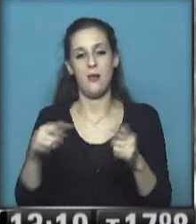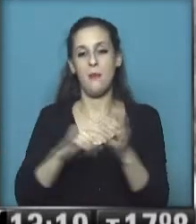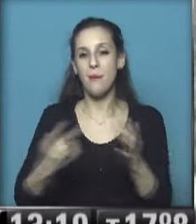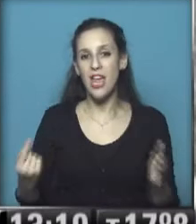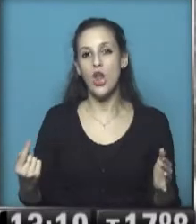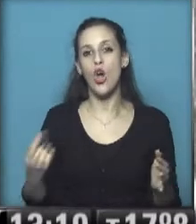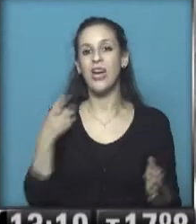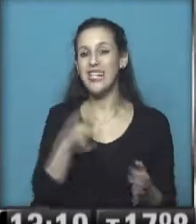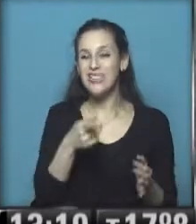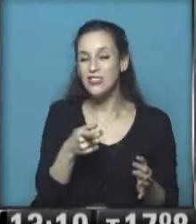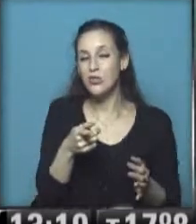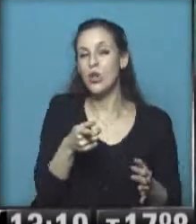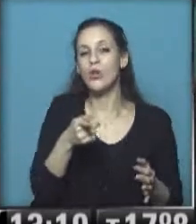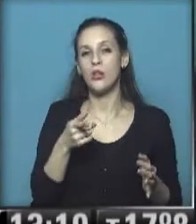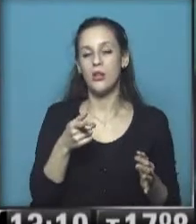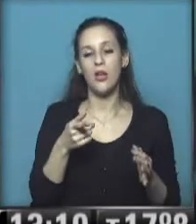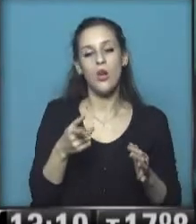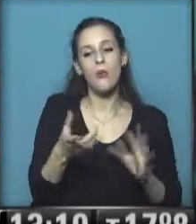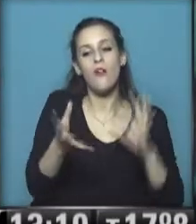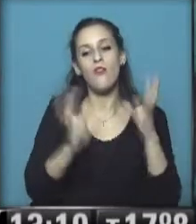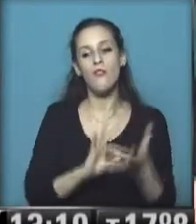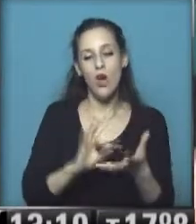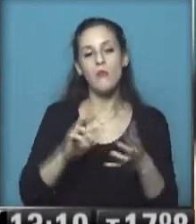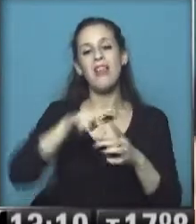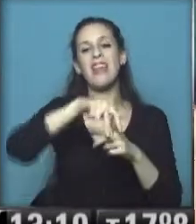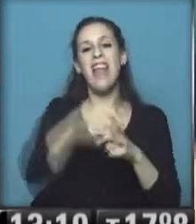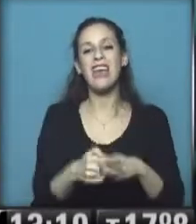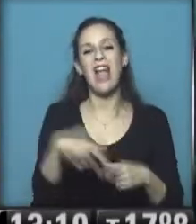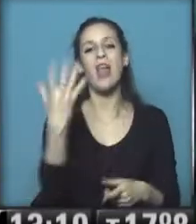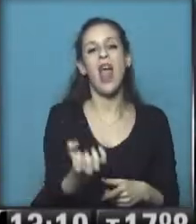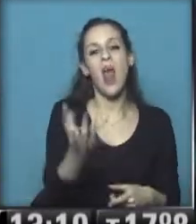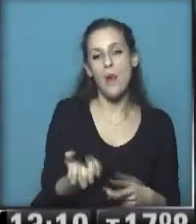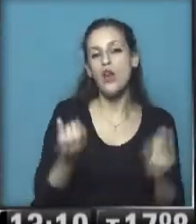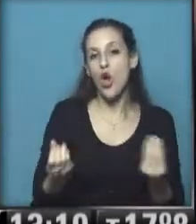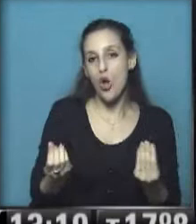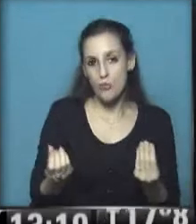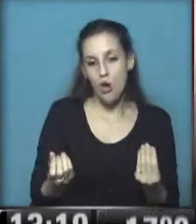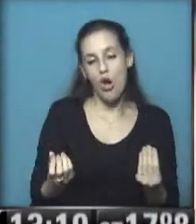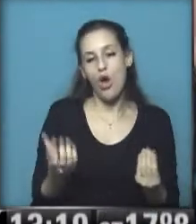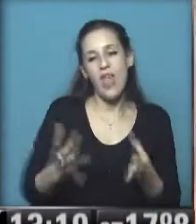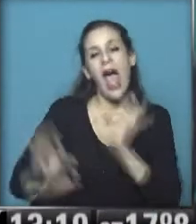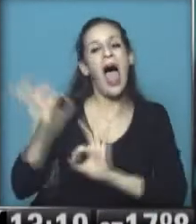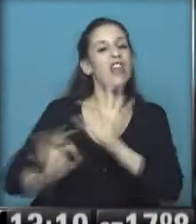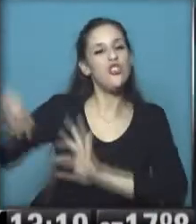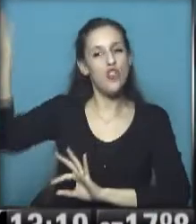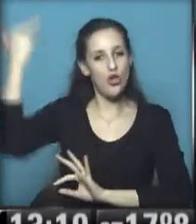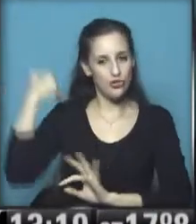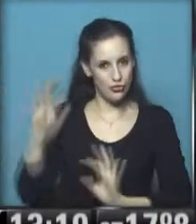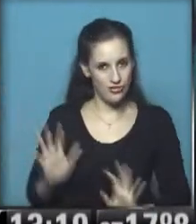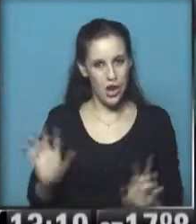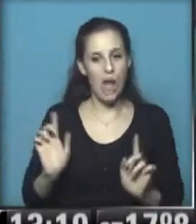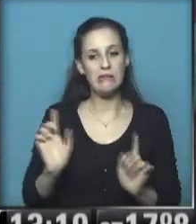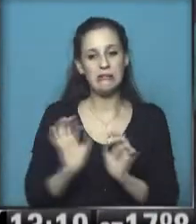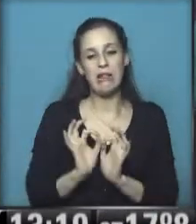poco entrando en la técnica de grabación, pero la técnica de grabación arqueológica, ¿no? O sea,